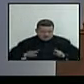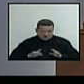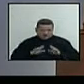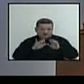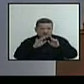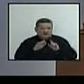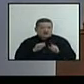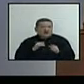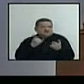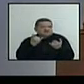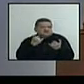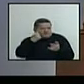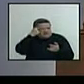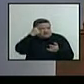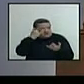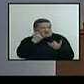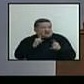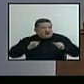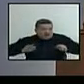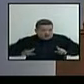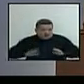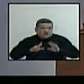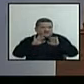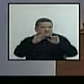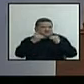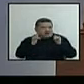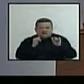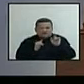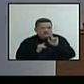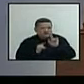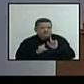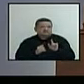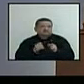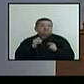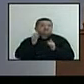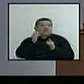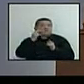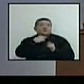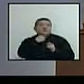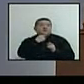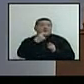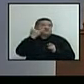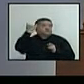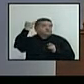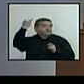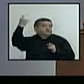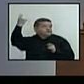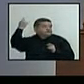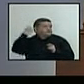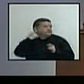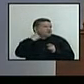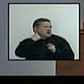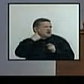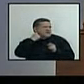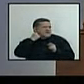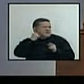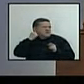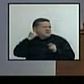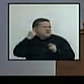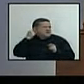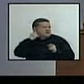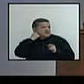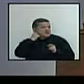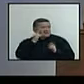sido como un trueno, y Jesús explica que esa voz ha resonado no para